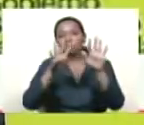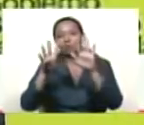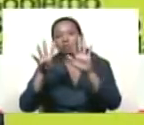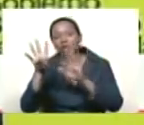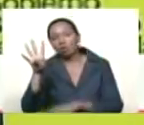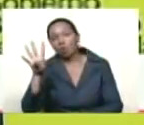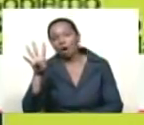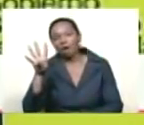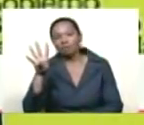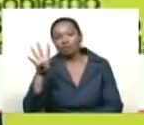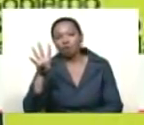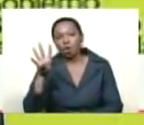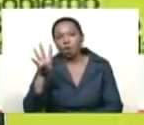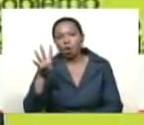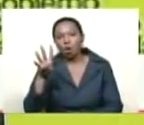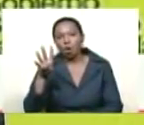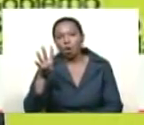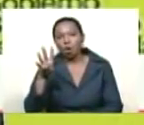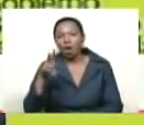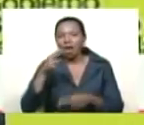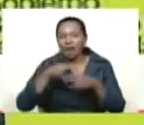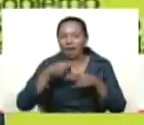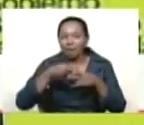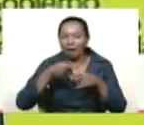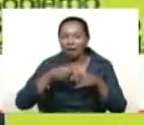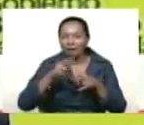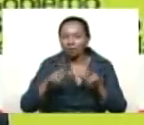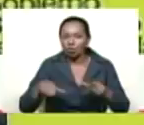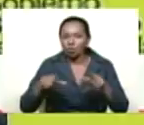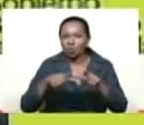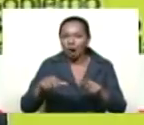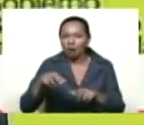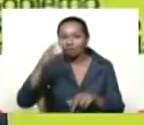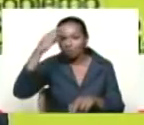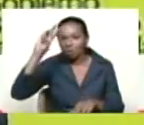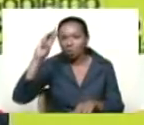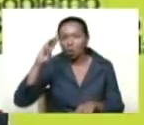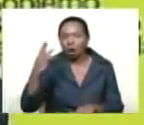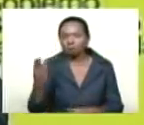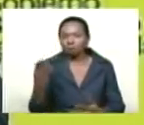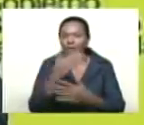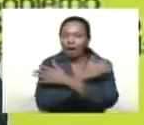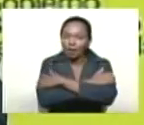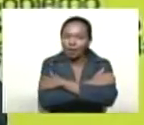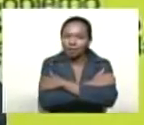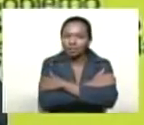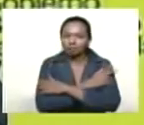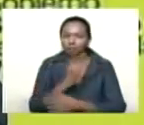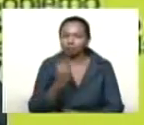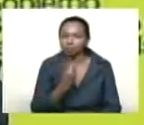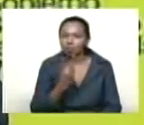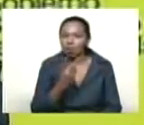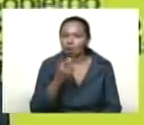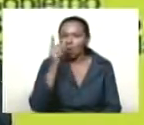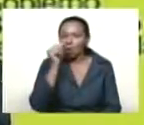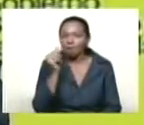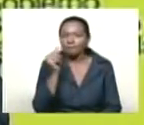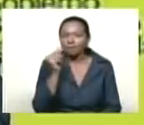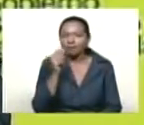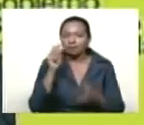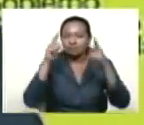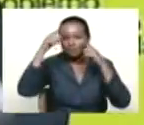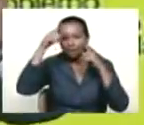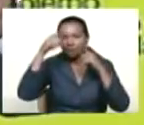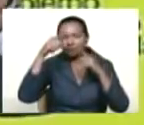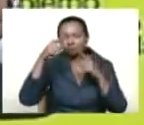Habana, se dieron el abrazo de conocimiento y reconocimiento, el comandante Fidel Castro, el comandante Hugo Chávez,